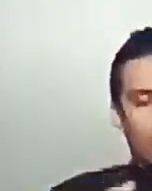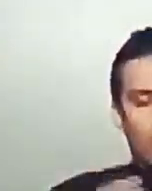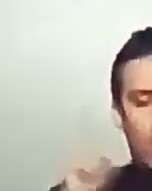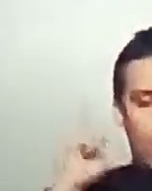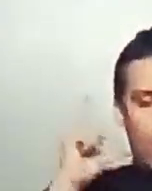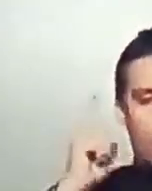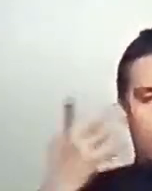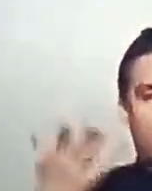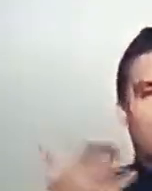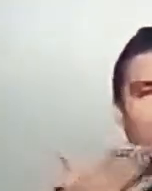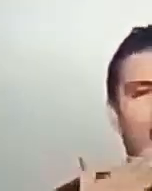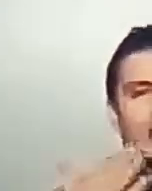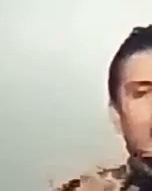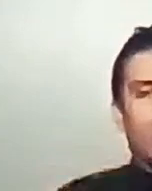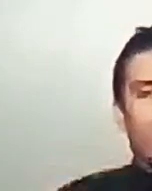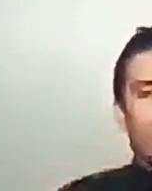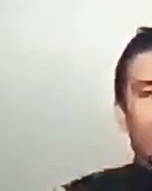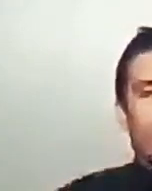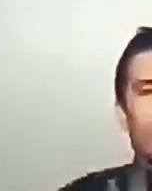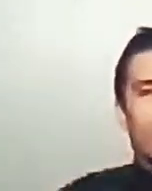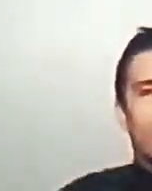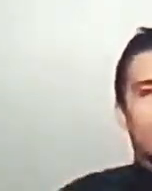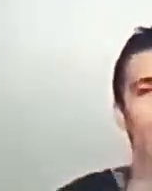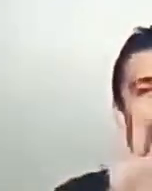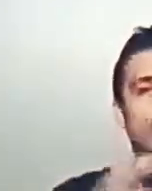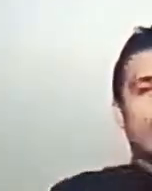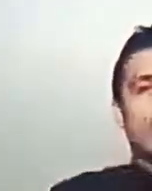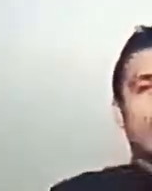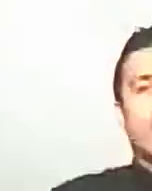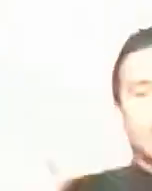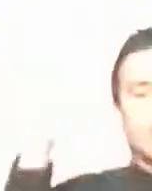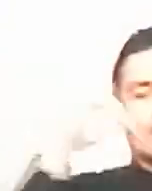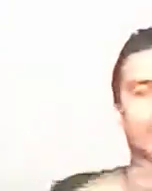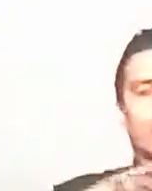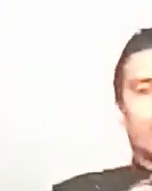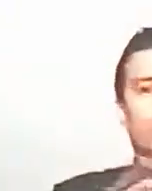5 de febrero vota todo 5. Gracias, doctora.